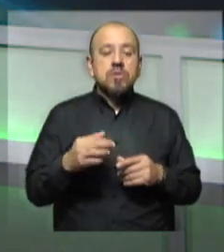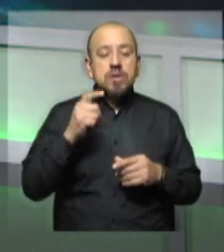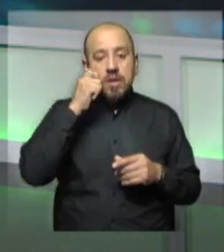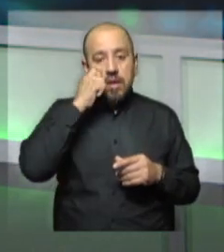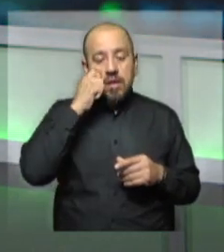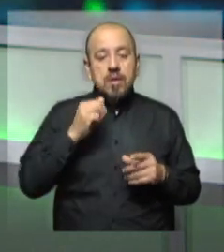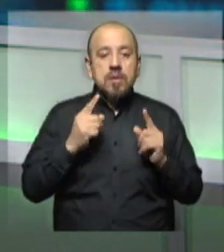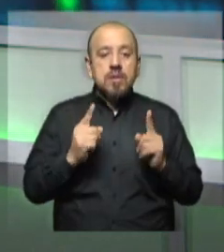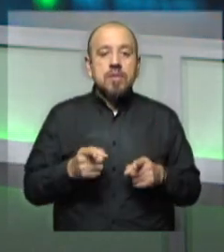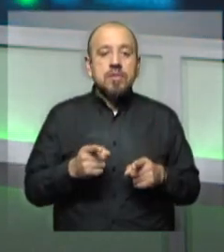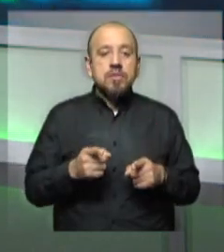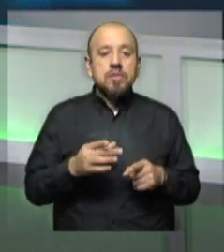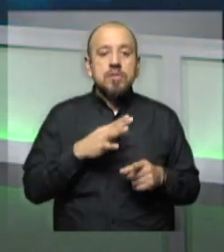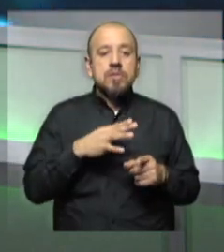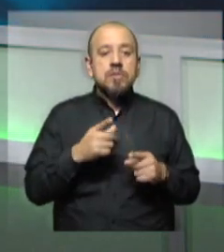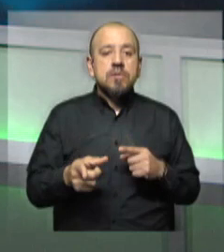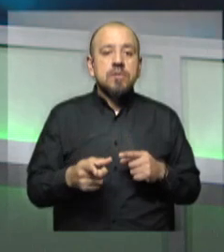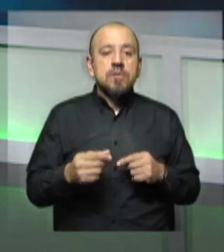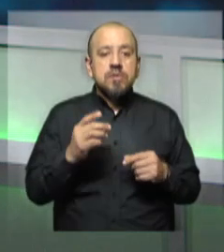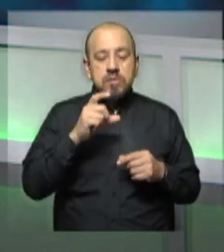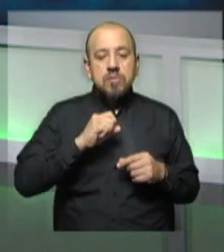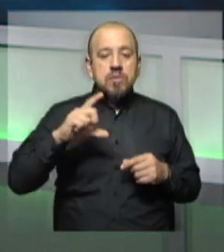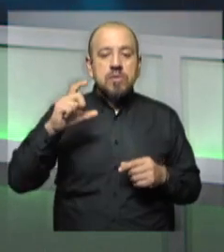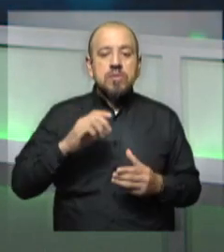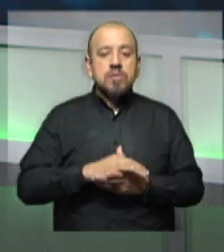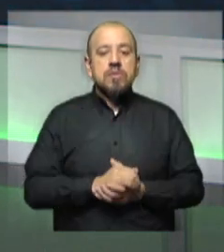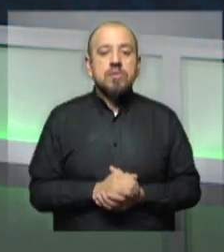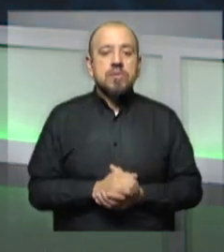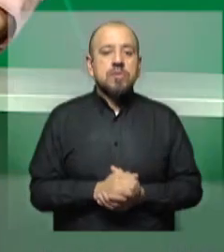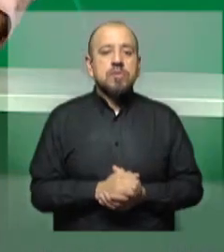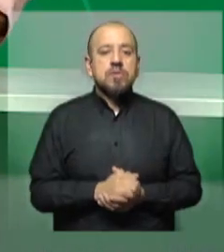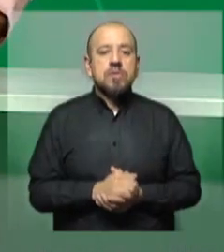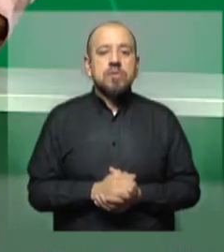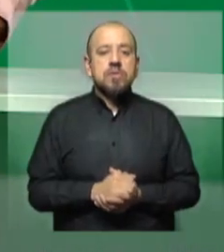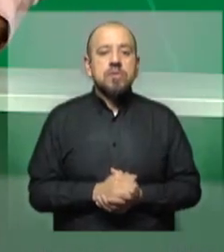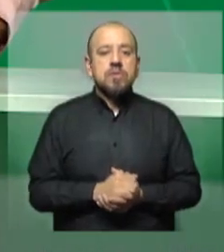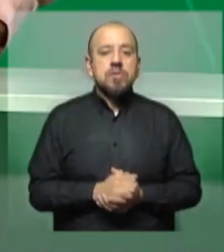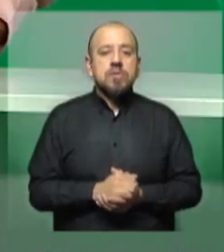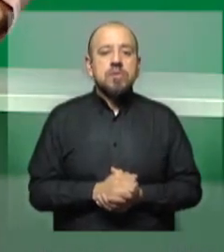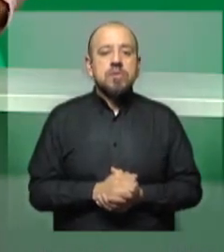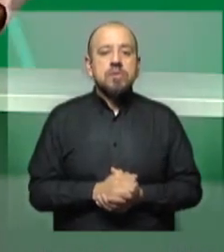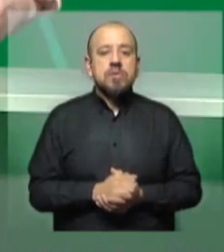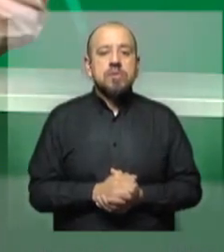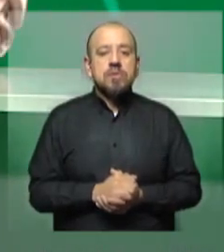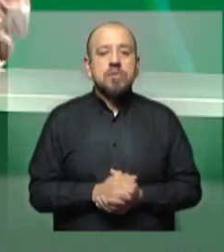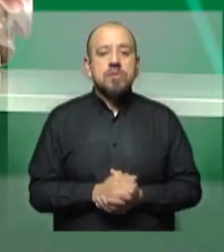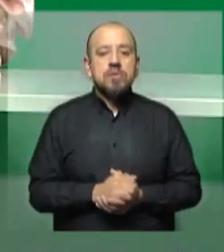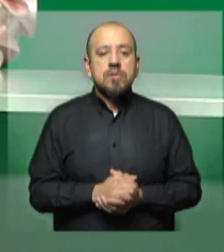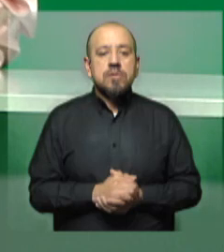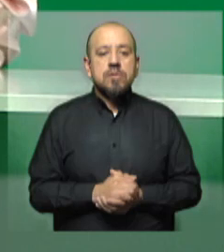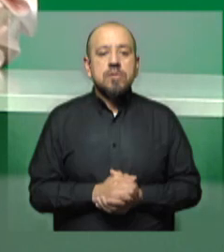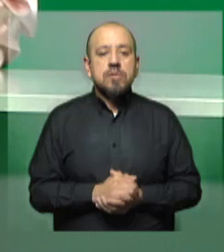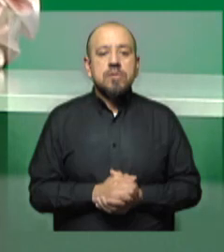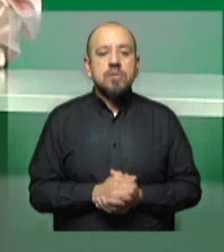sino que además como el cuando miramos la película viene en aumento bueno Nos quedamos así